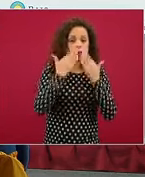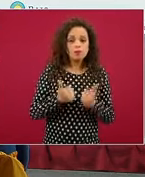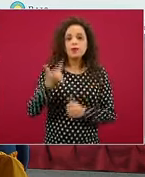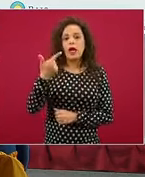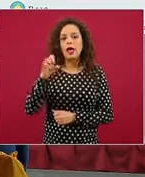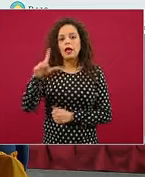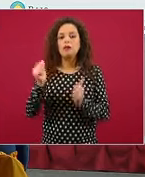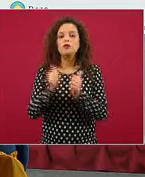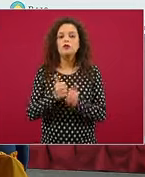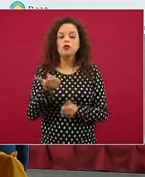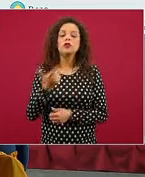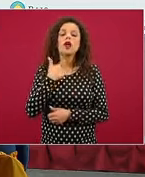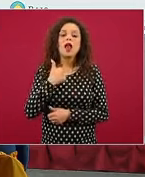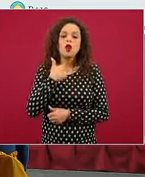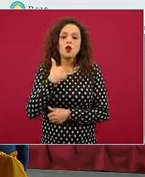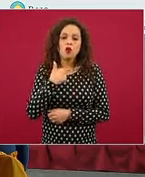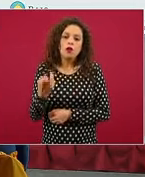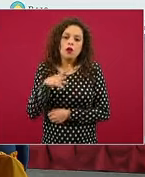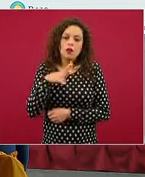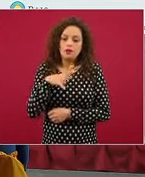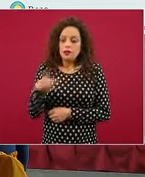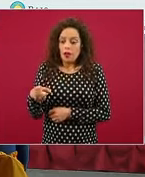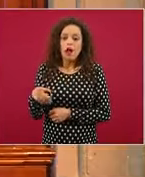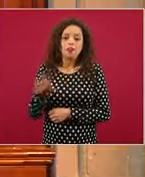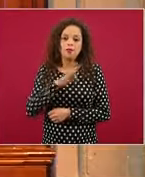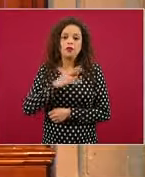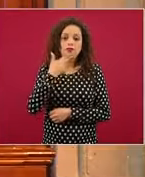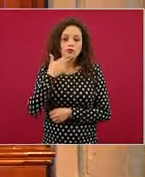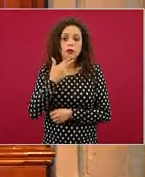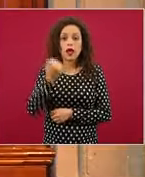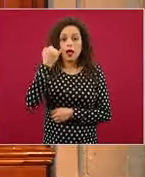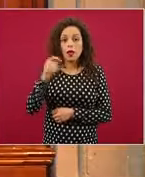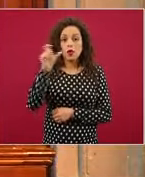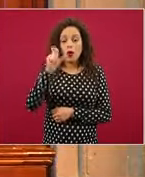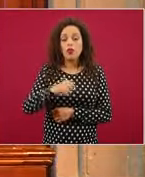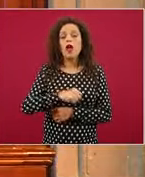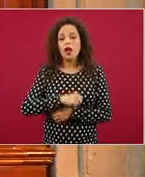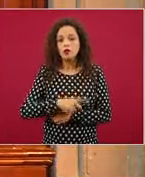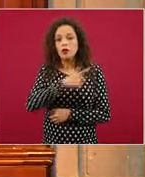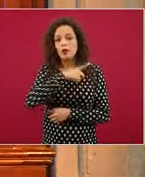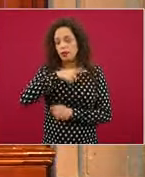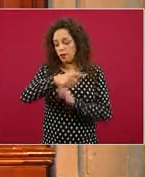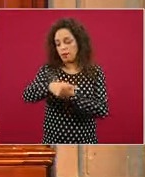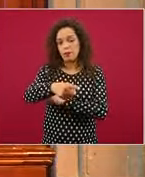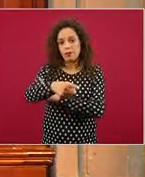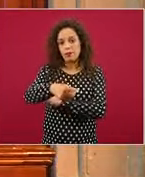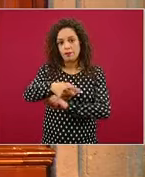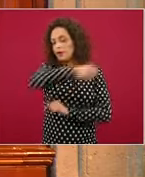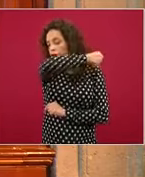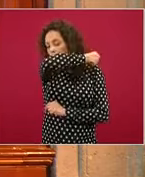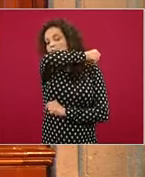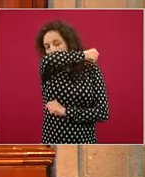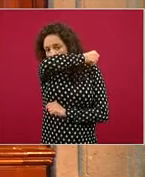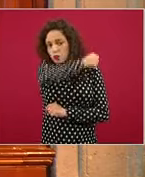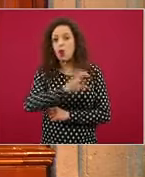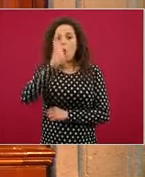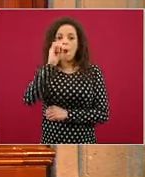lo que tenemos más a la mano o más cerca, el estornudo de etiqueta en el ángulo interior del codo o en un